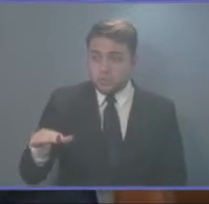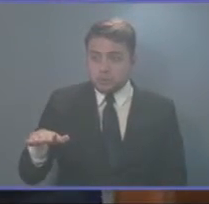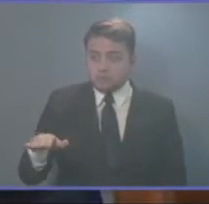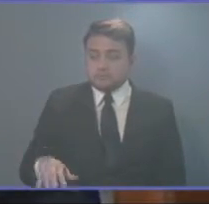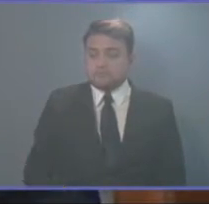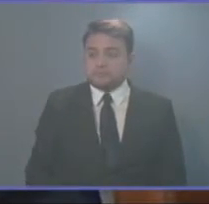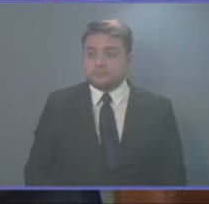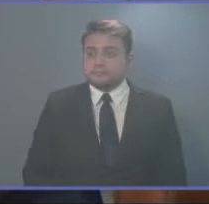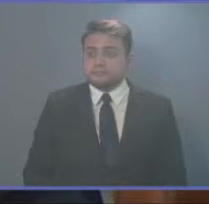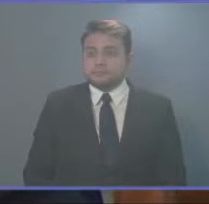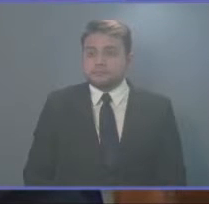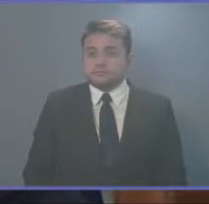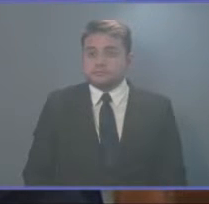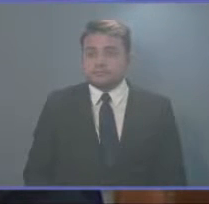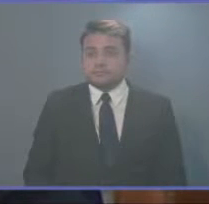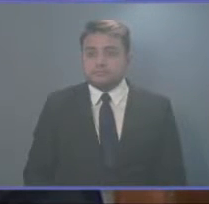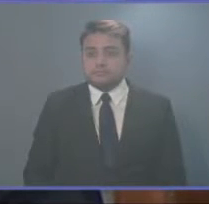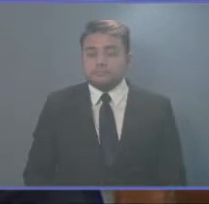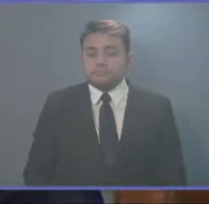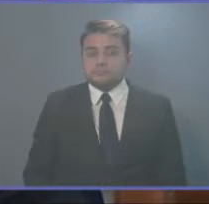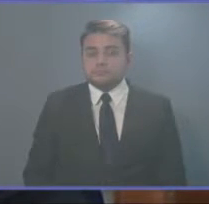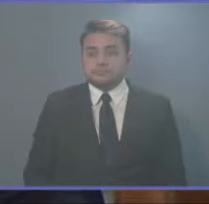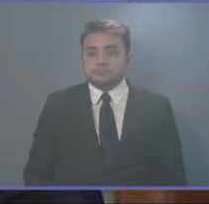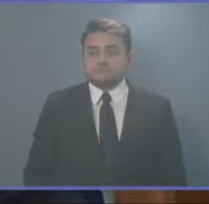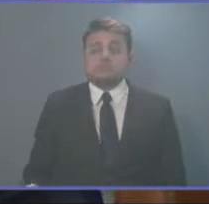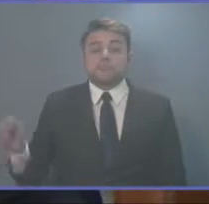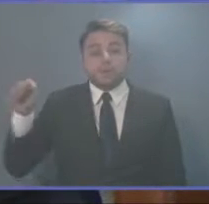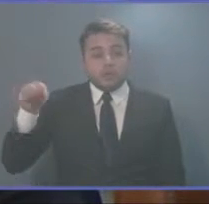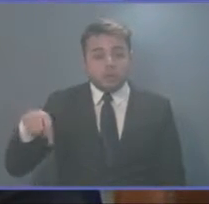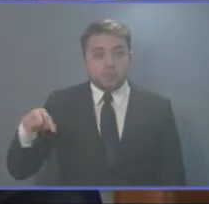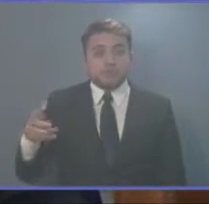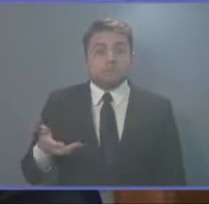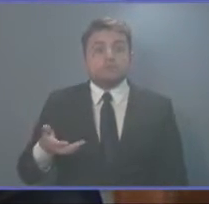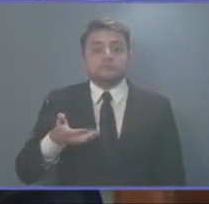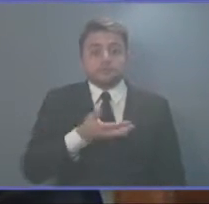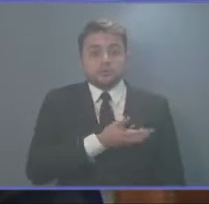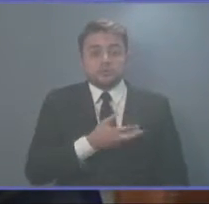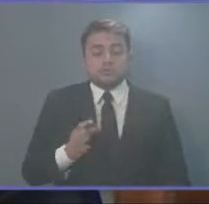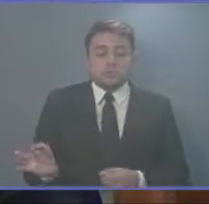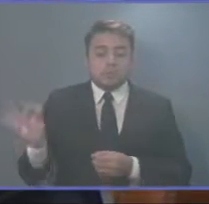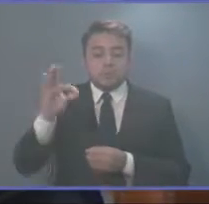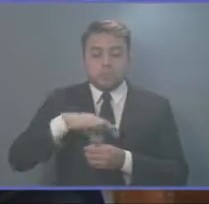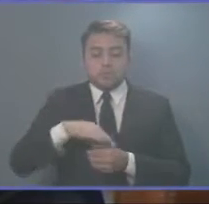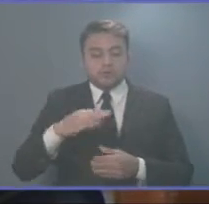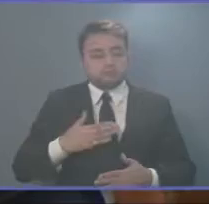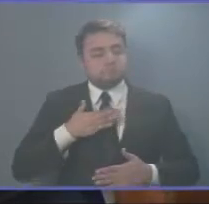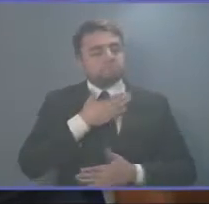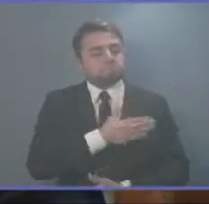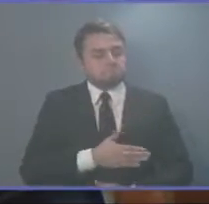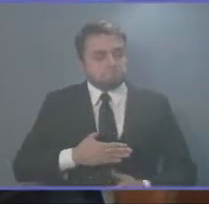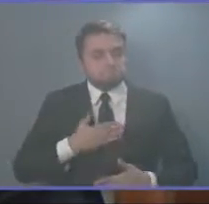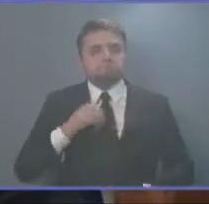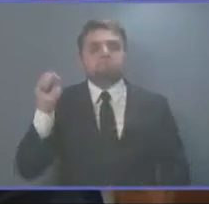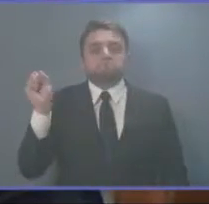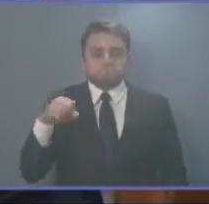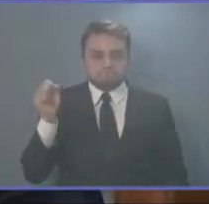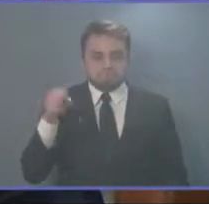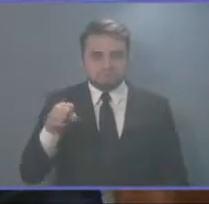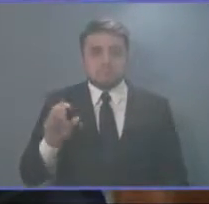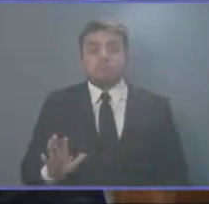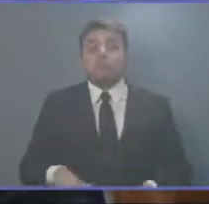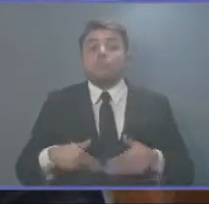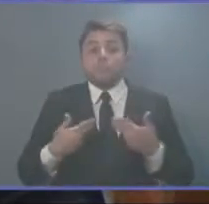pobladores. Vamos a dar nosotros nuestros votos por este dictamen con mucho gusto, porque sabemos que se